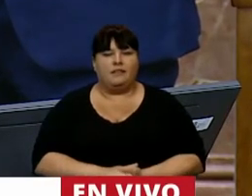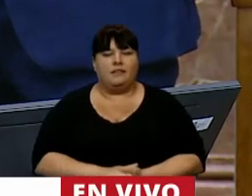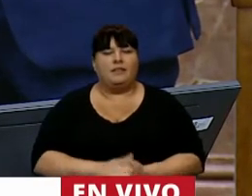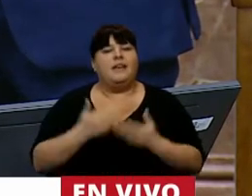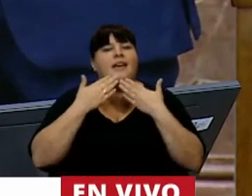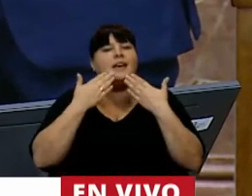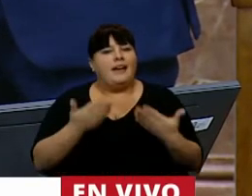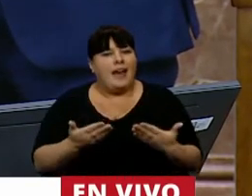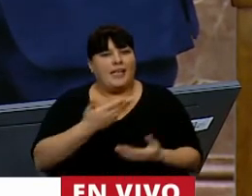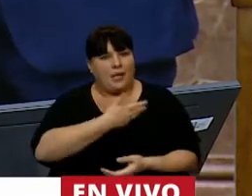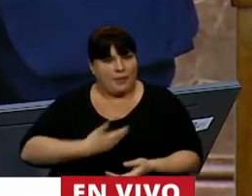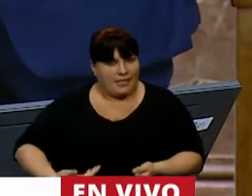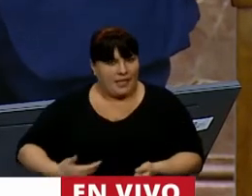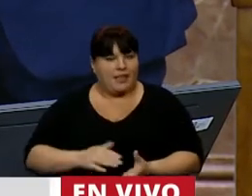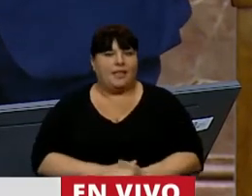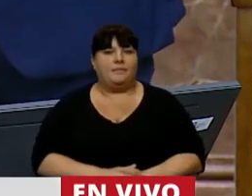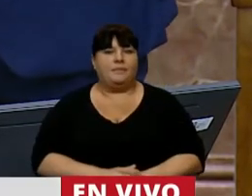Gracias, presidente.